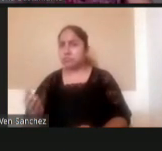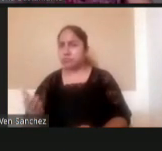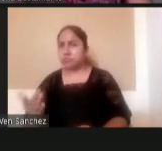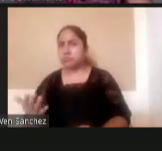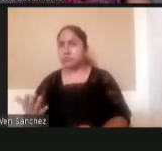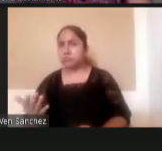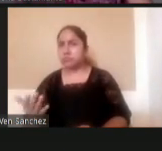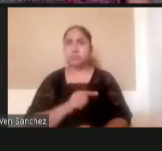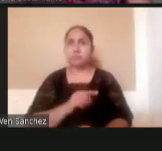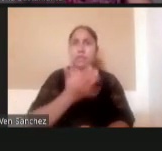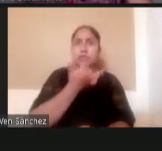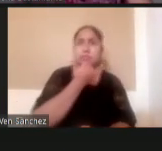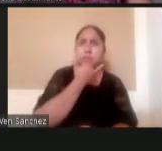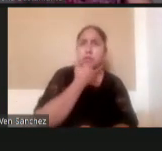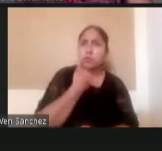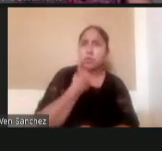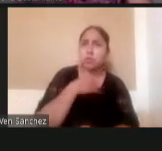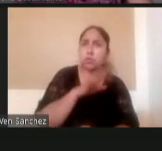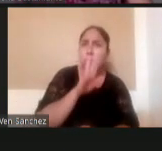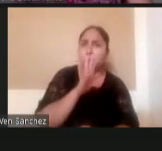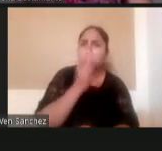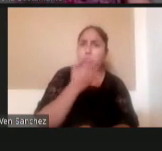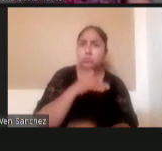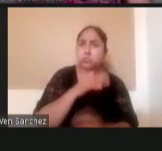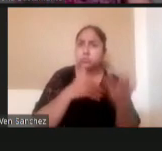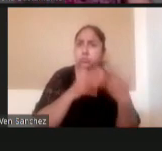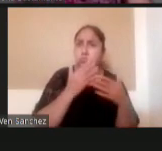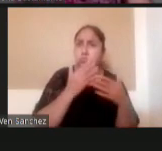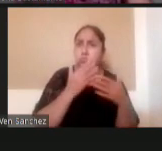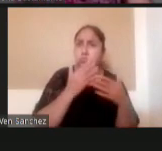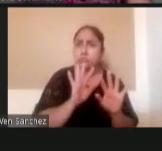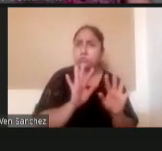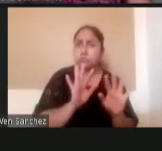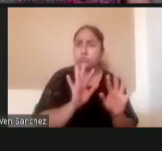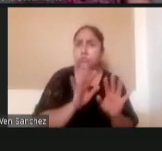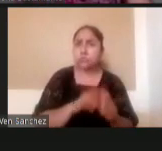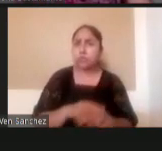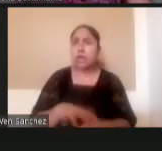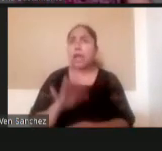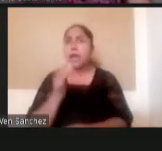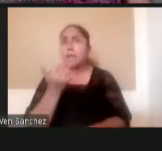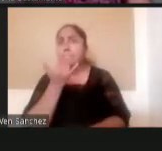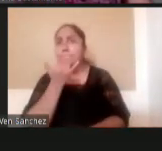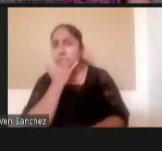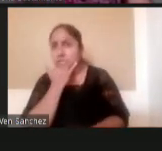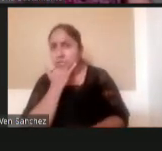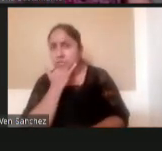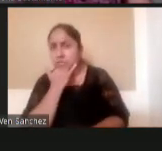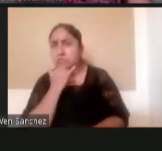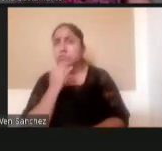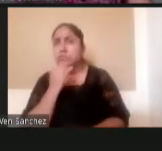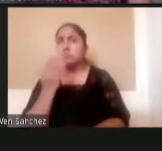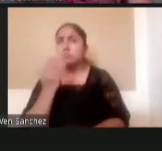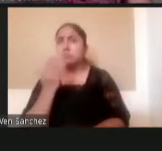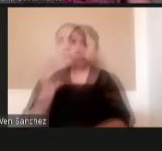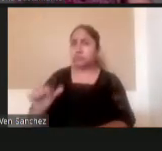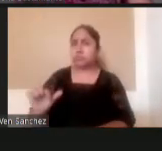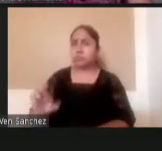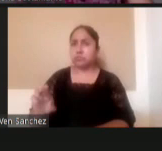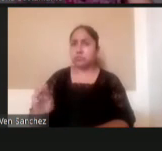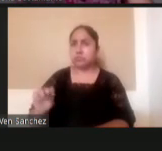pedí hacer uso de la voz. Aquí alguien vio que había levantado la mano. Discúlpeme usted a mí. Regidor Armendáriz, la